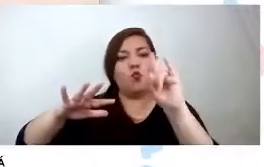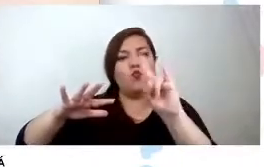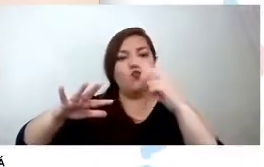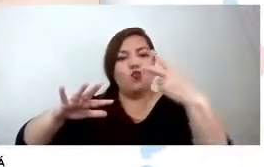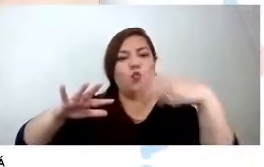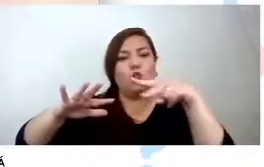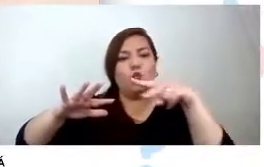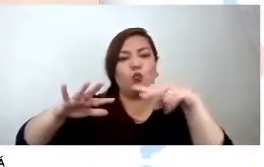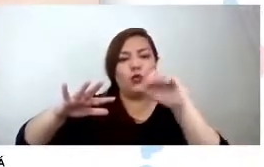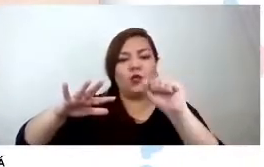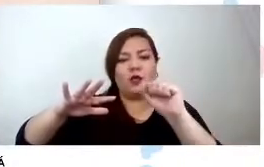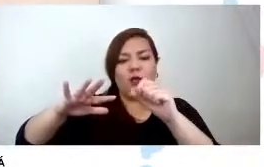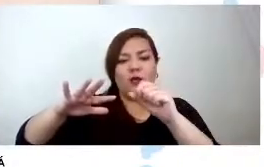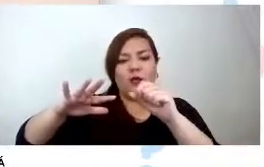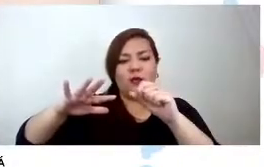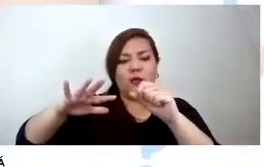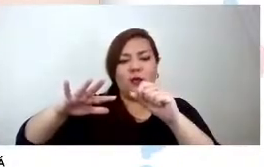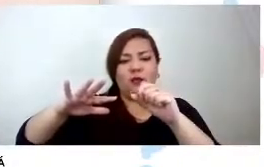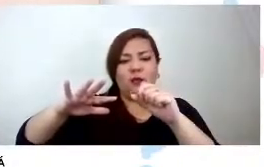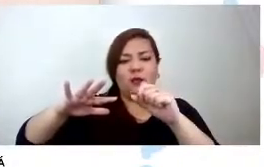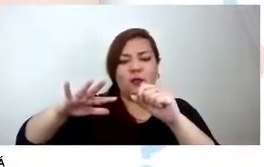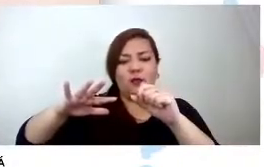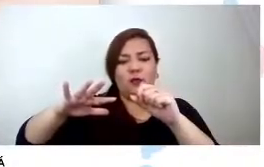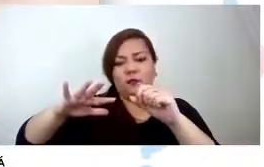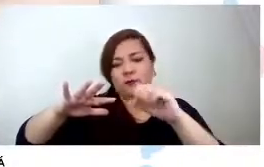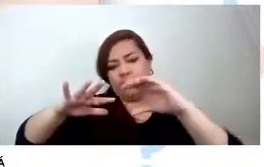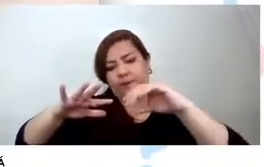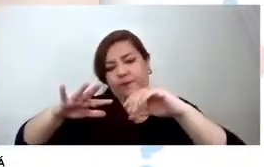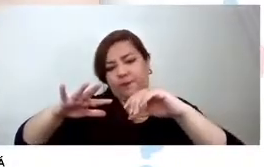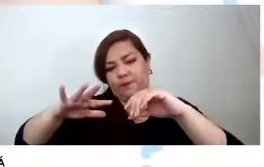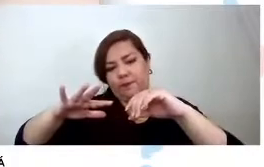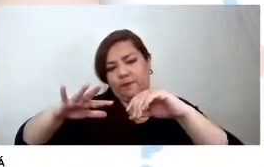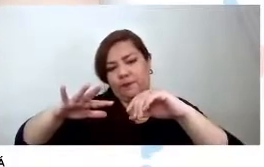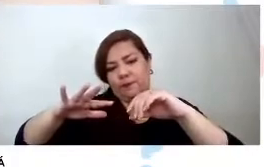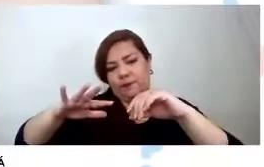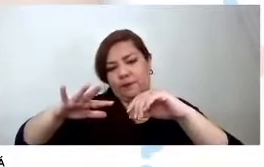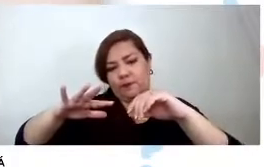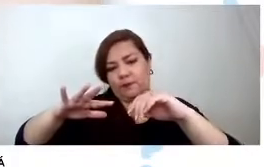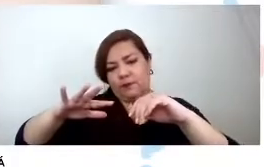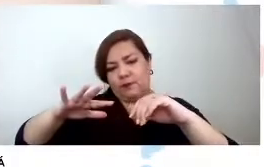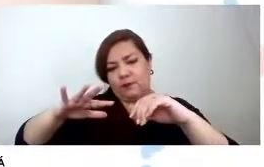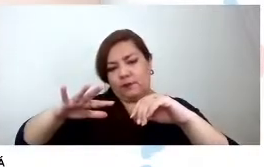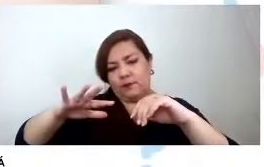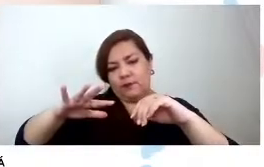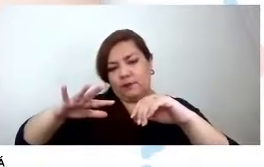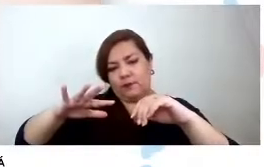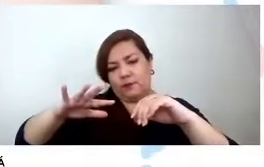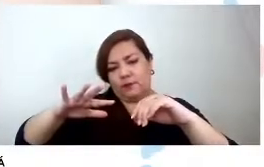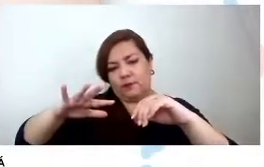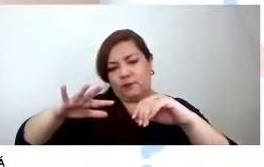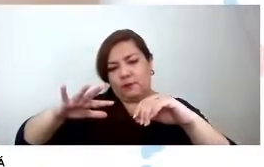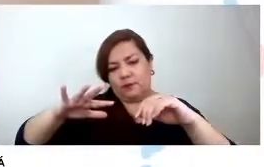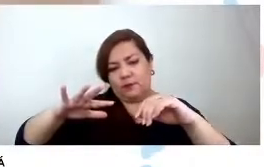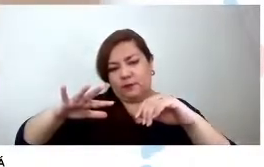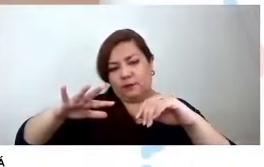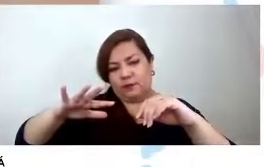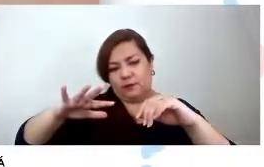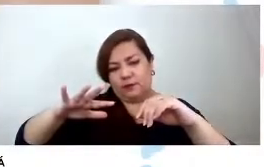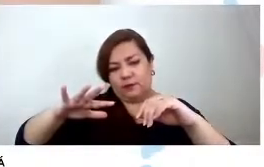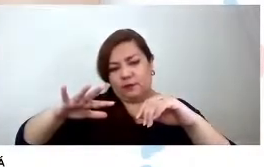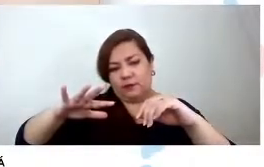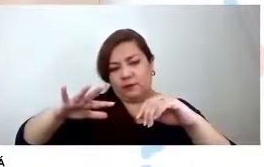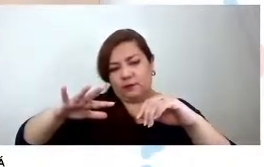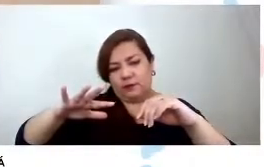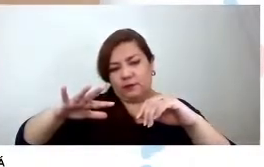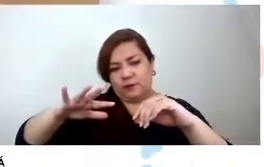Al revés, yo creo que. Es que no la quiero mover mucho porque está... Ahí va. Claro. Esta es la